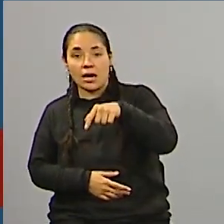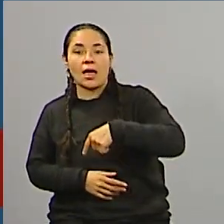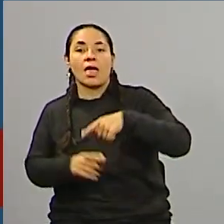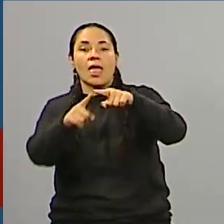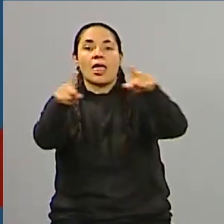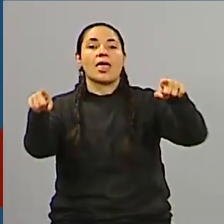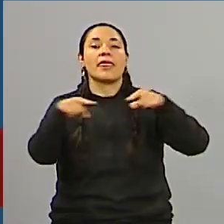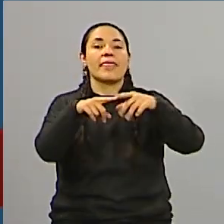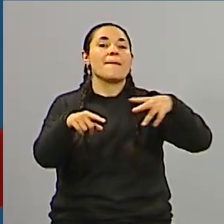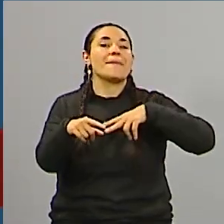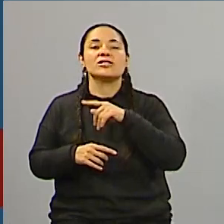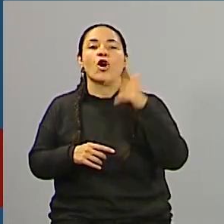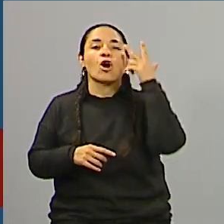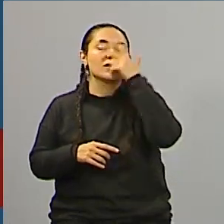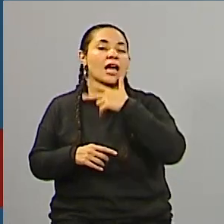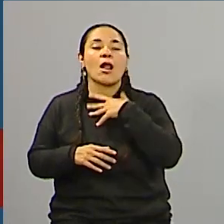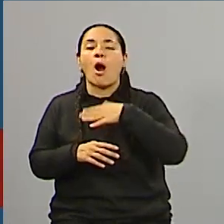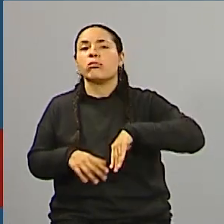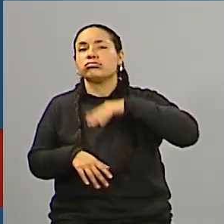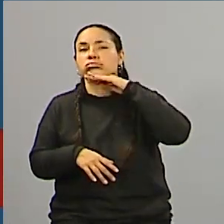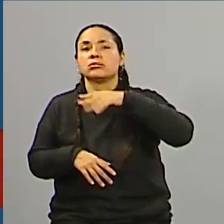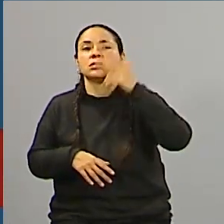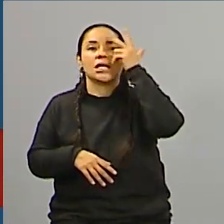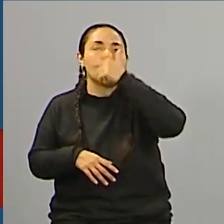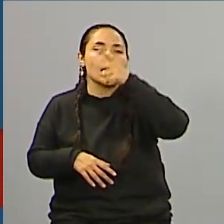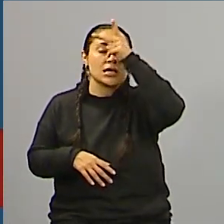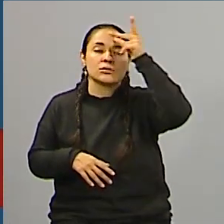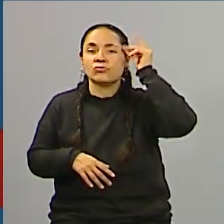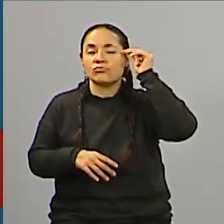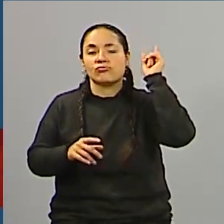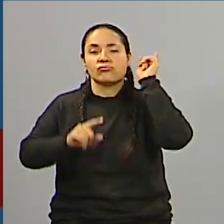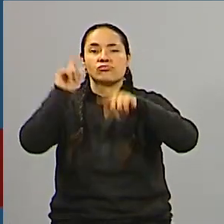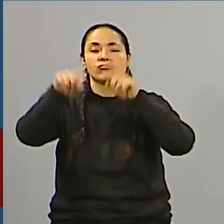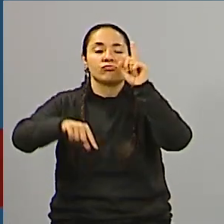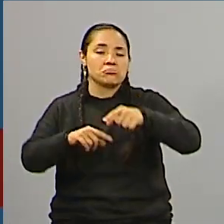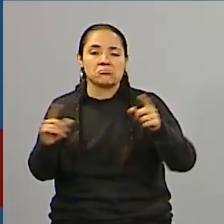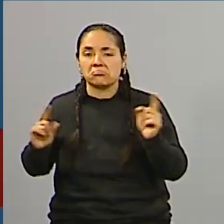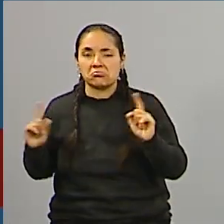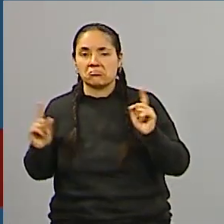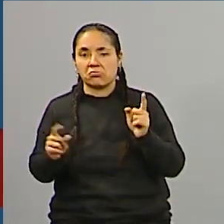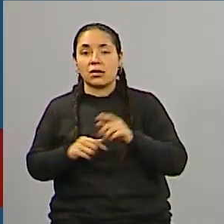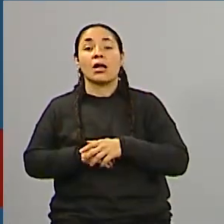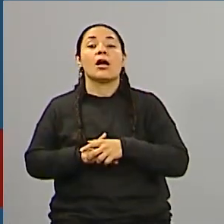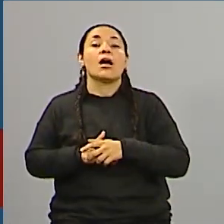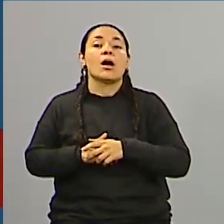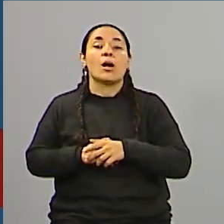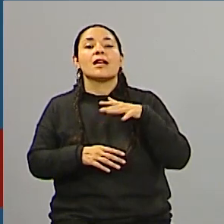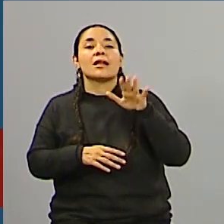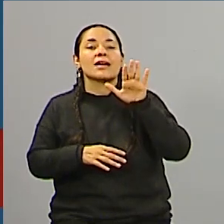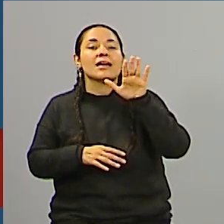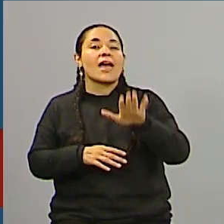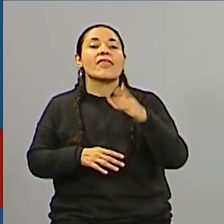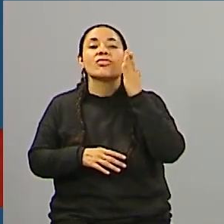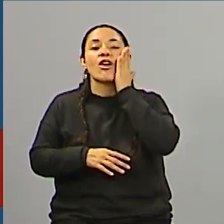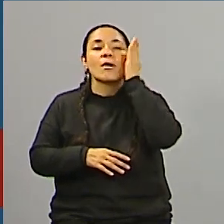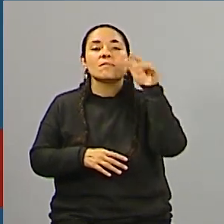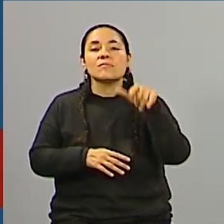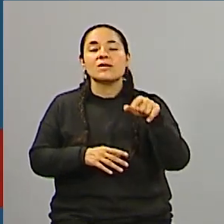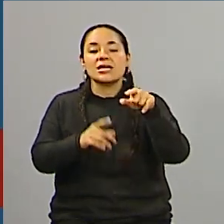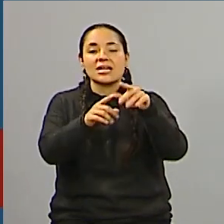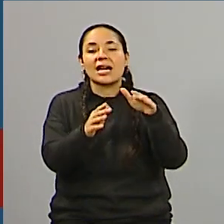esto es Adrián González, que lo tenemos ahí. Adrián, ¿cómo estás? Gracias por atendernos. ¿Cómo están? Buenas tardes, ¿qué dicen? Bueno, aquí